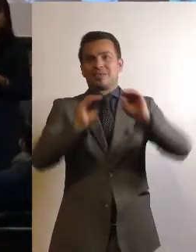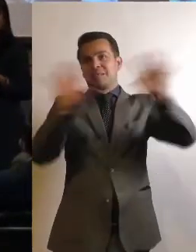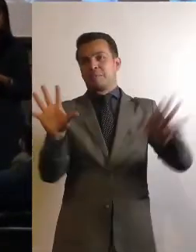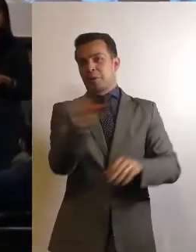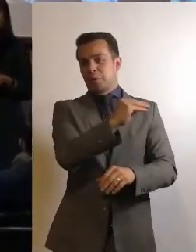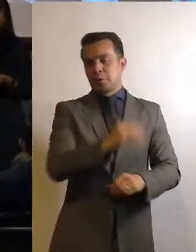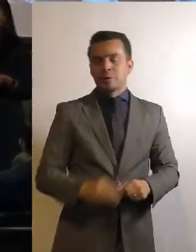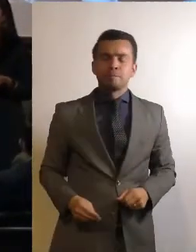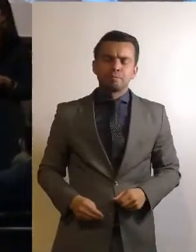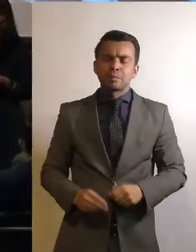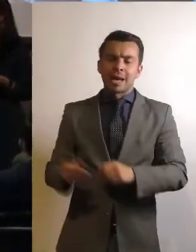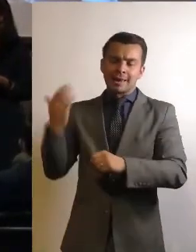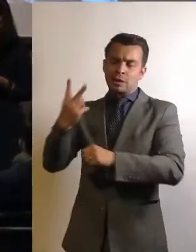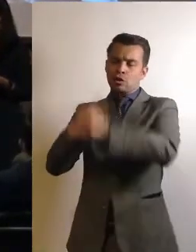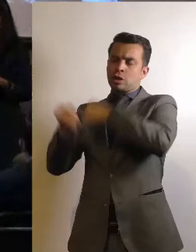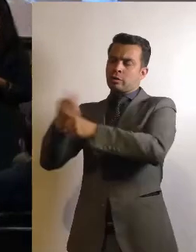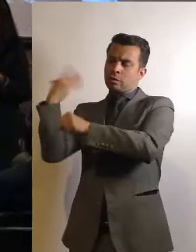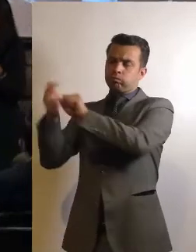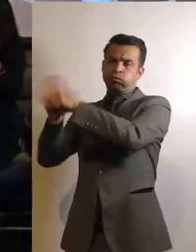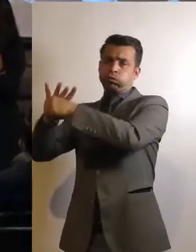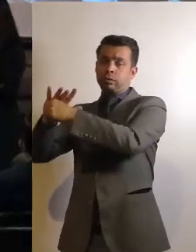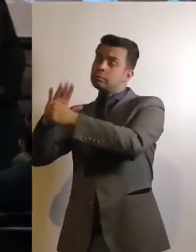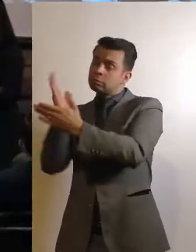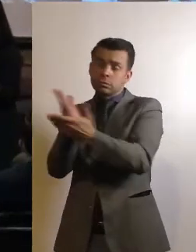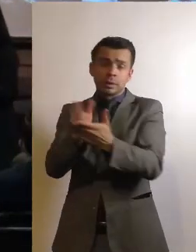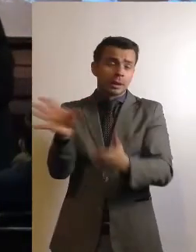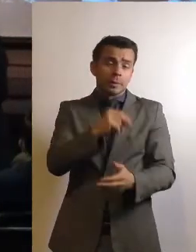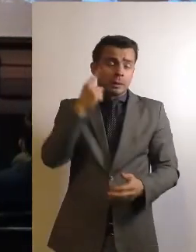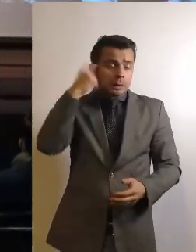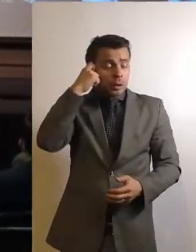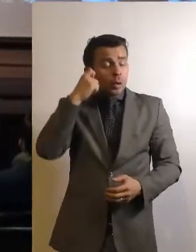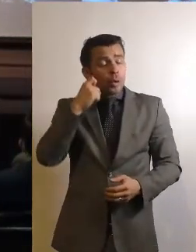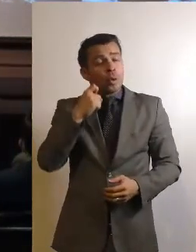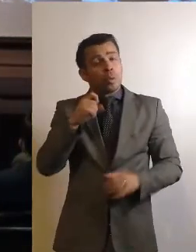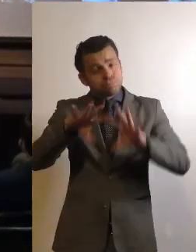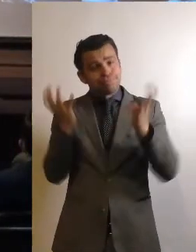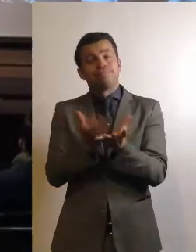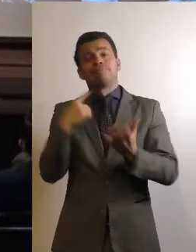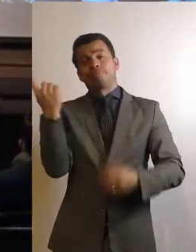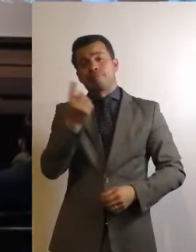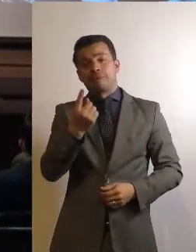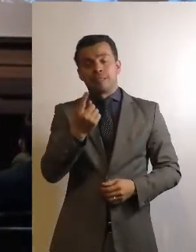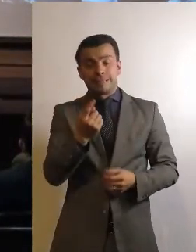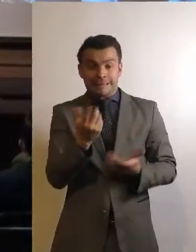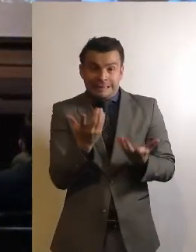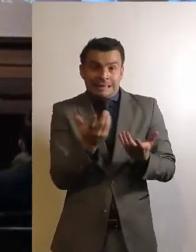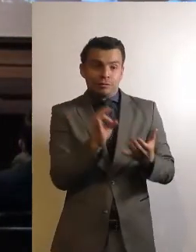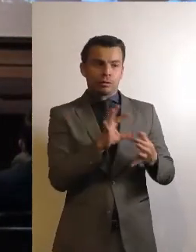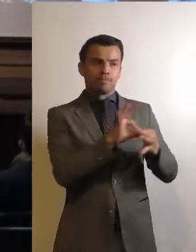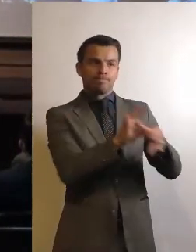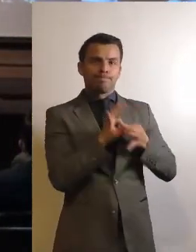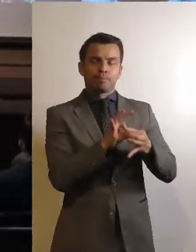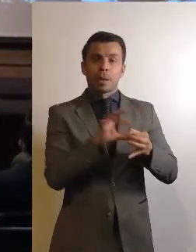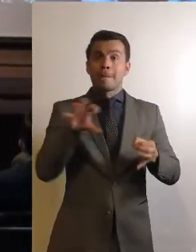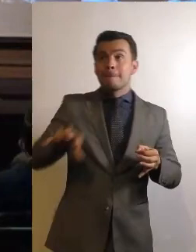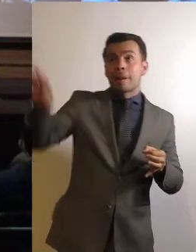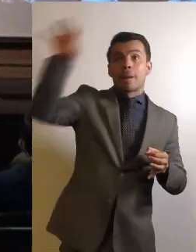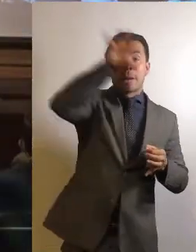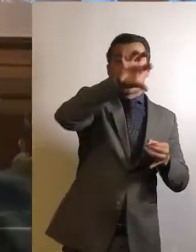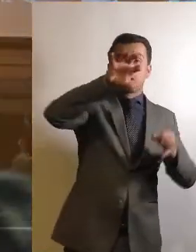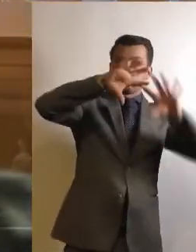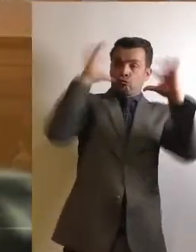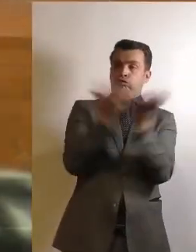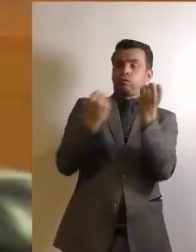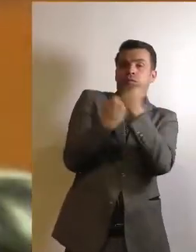la pandemia enfrentamos unos retos a nivel global que nos llevaron a cooperar no solamente entre países, sino a través de